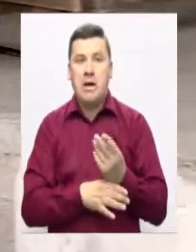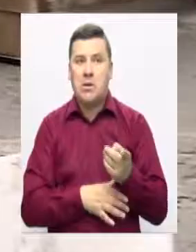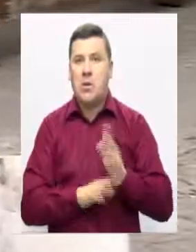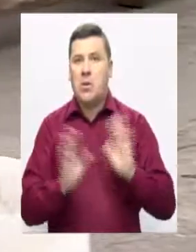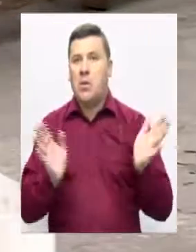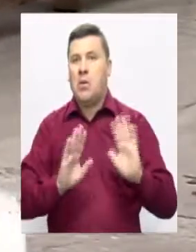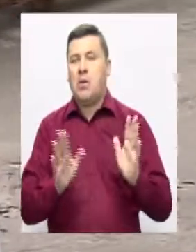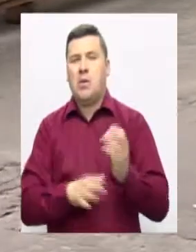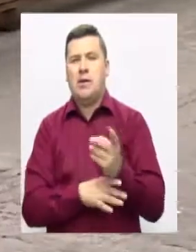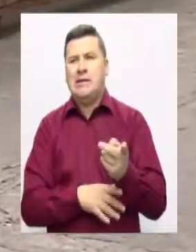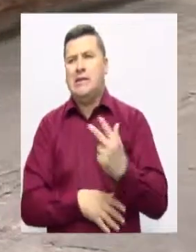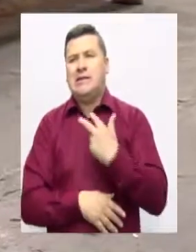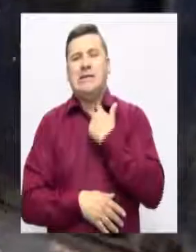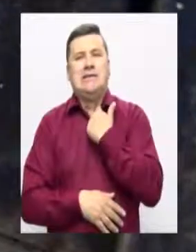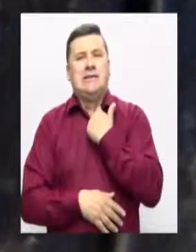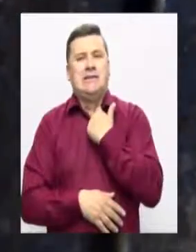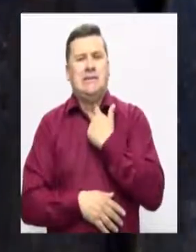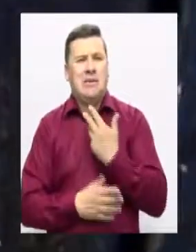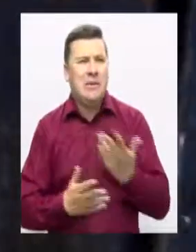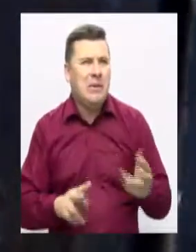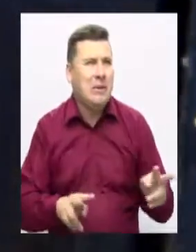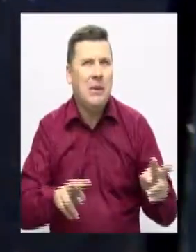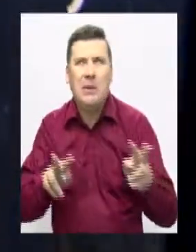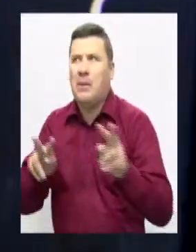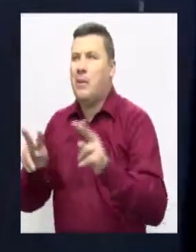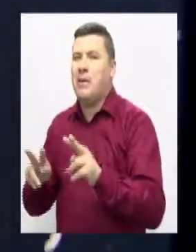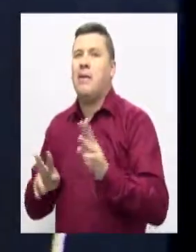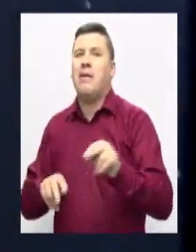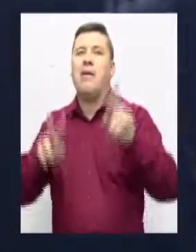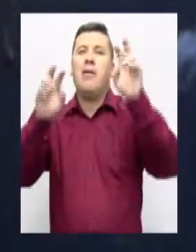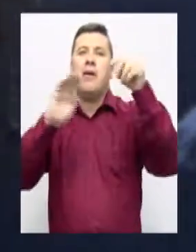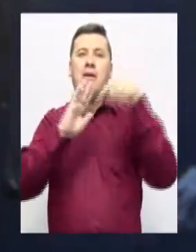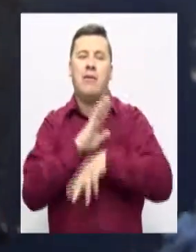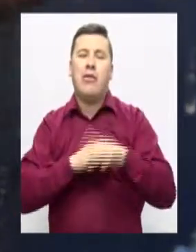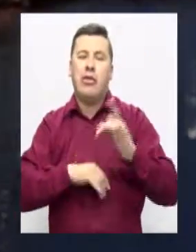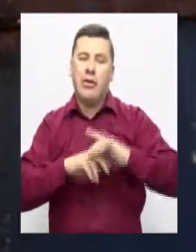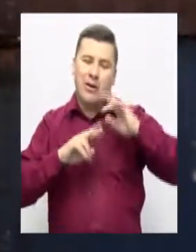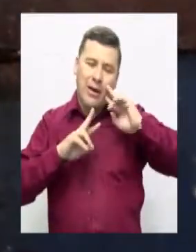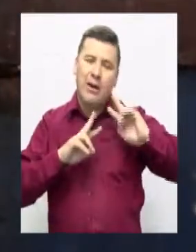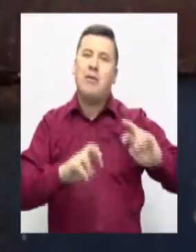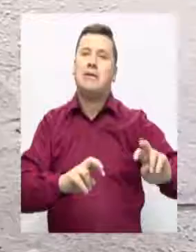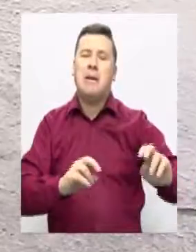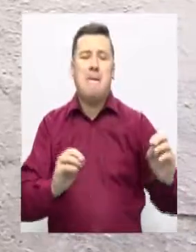definitivamente se quedó corto y será tema que tendremos que profundizar en investigaciones